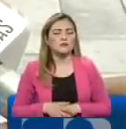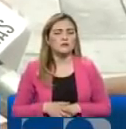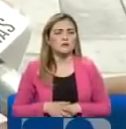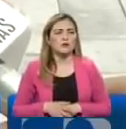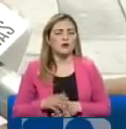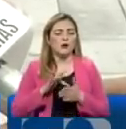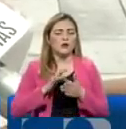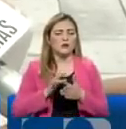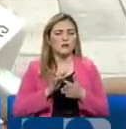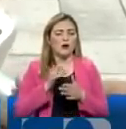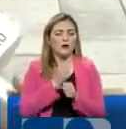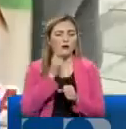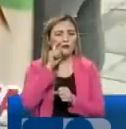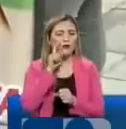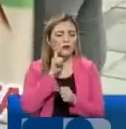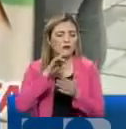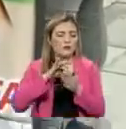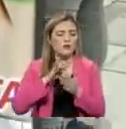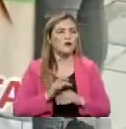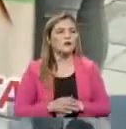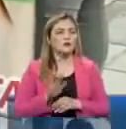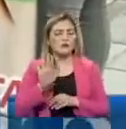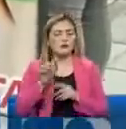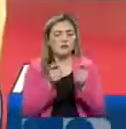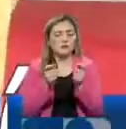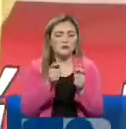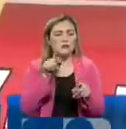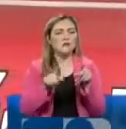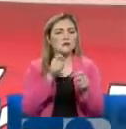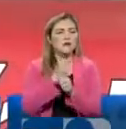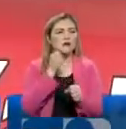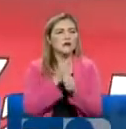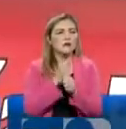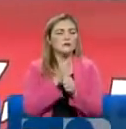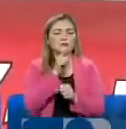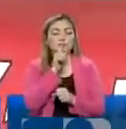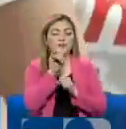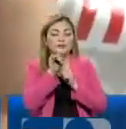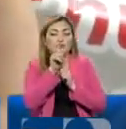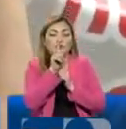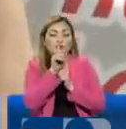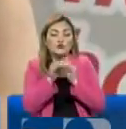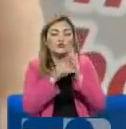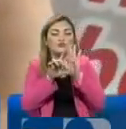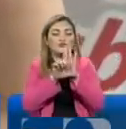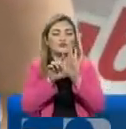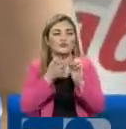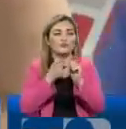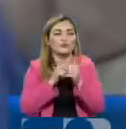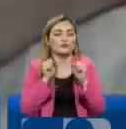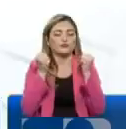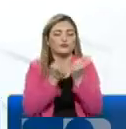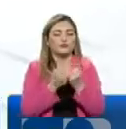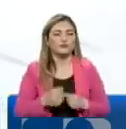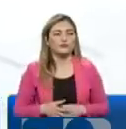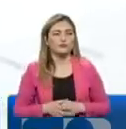población vulnerable, que es las trabajadoras sexuales. Según sus dirigentes, algunas están trabajando de forma clandestina, generando otros problemas